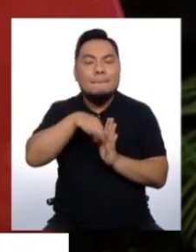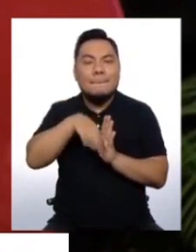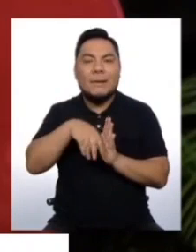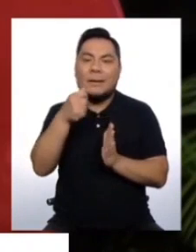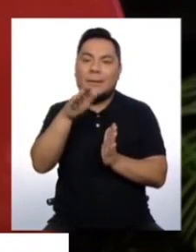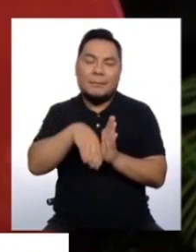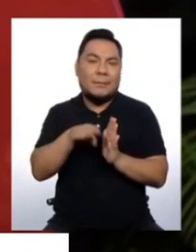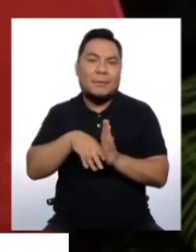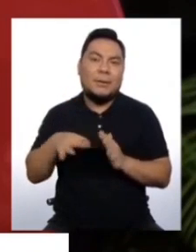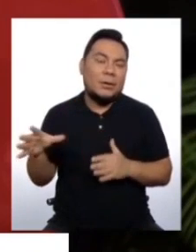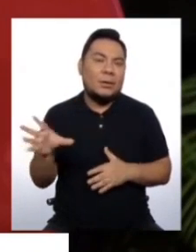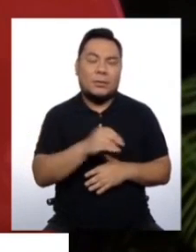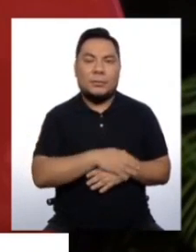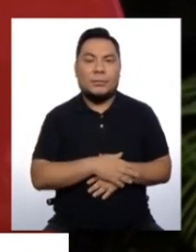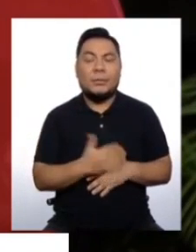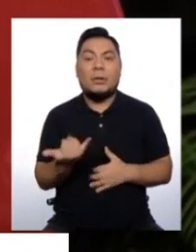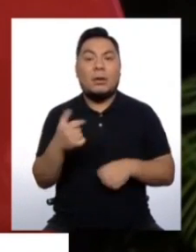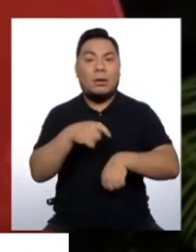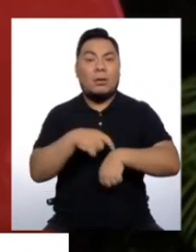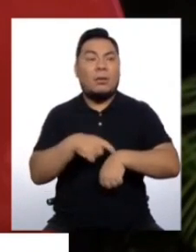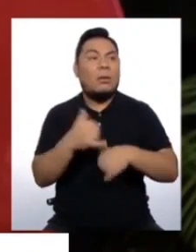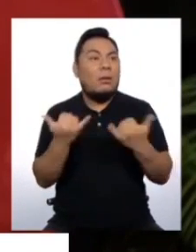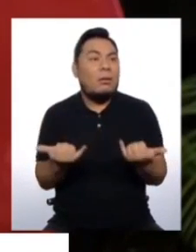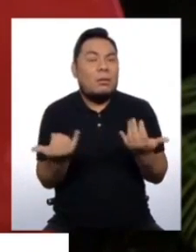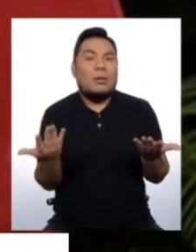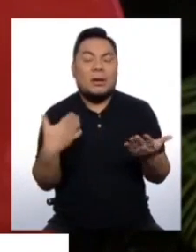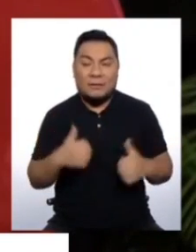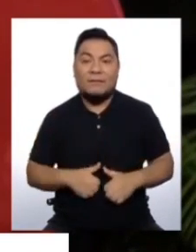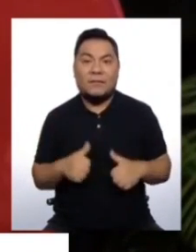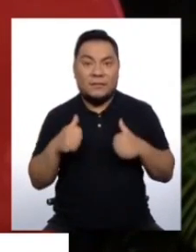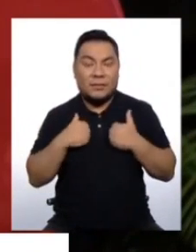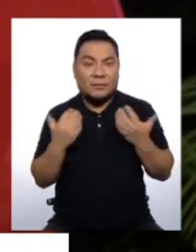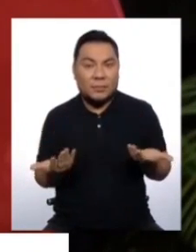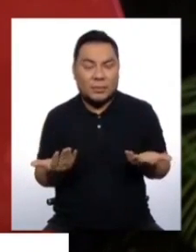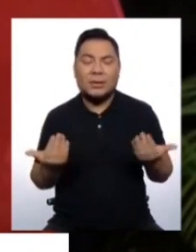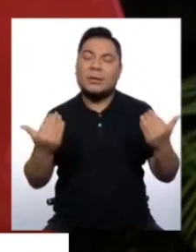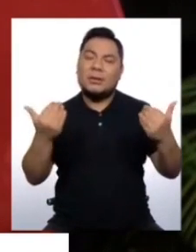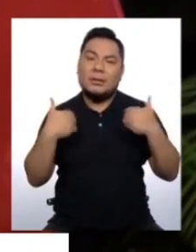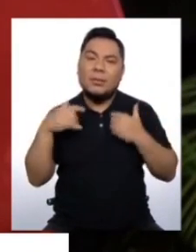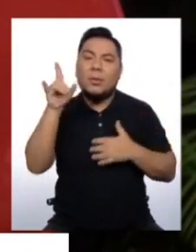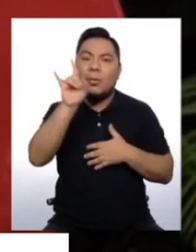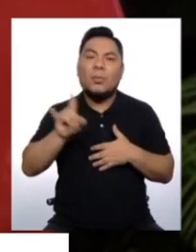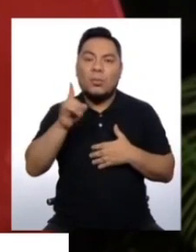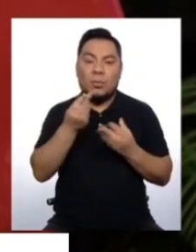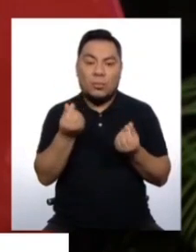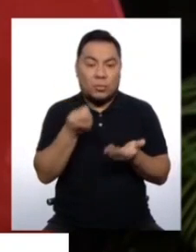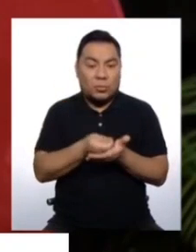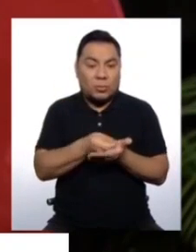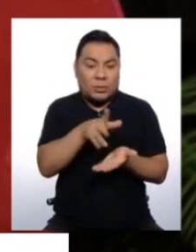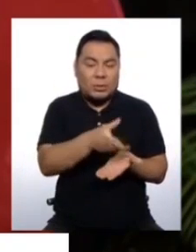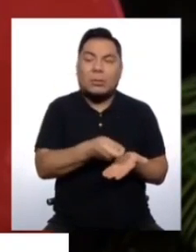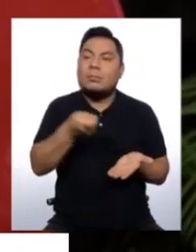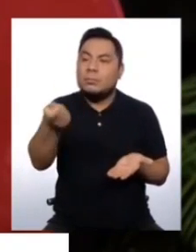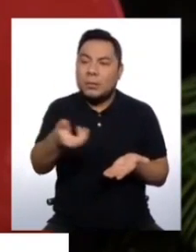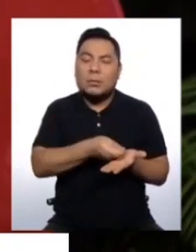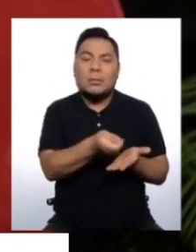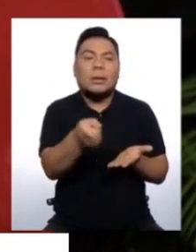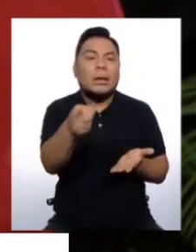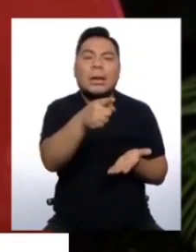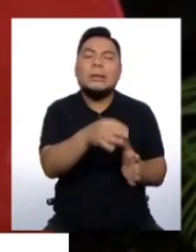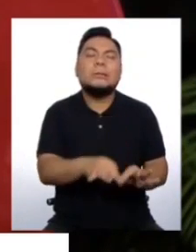En general, en una situación como la que vivimos, tenemos que usar los recursos del Estado para lo que